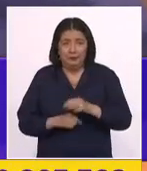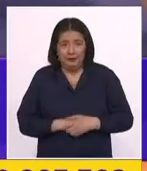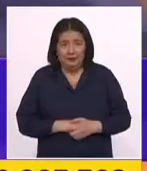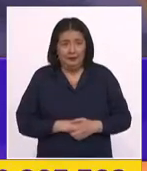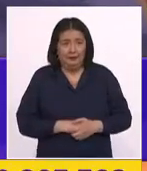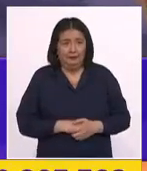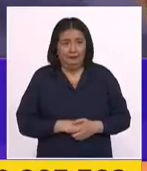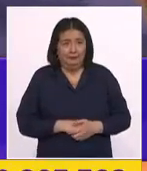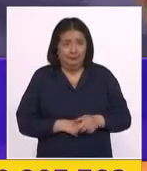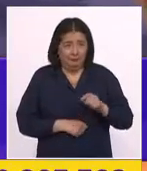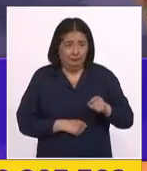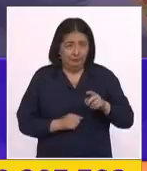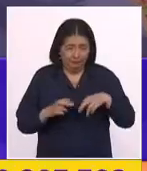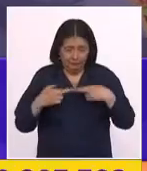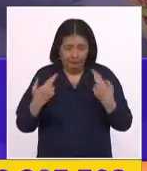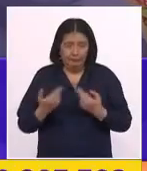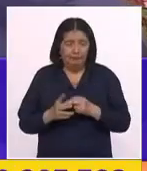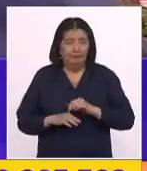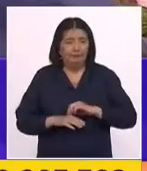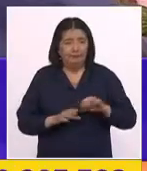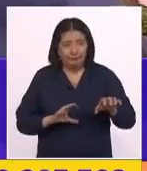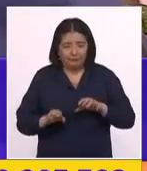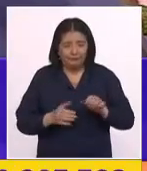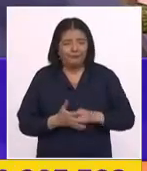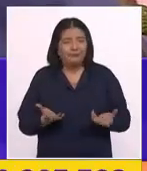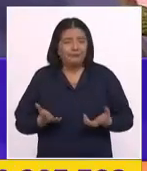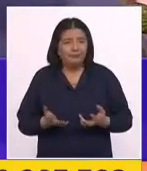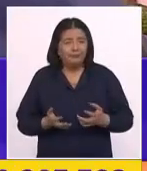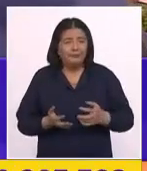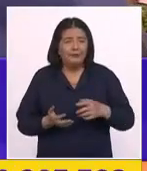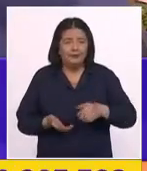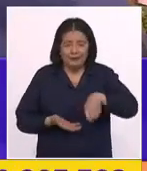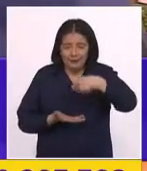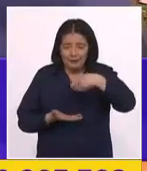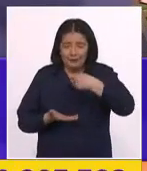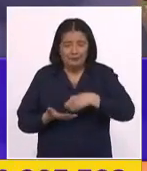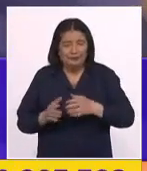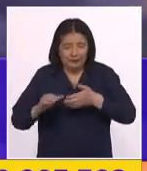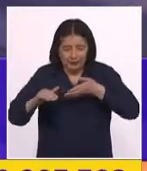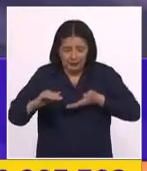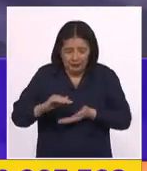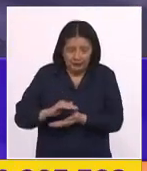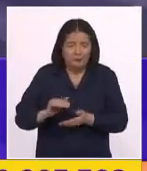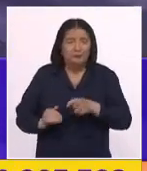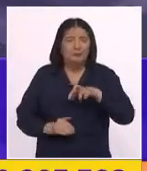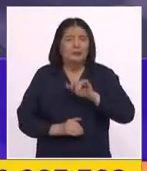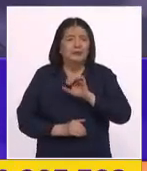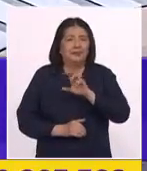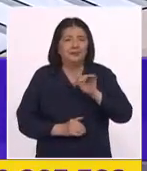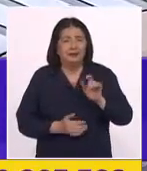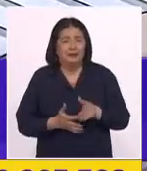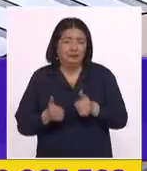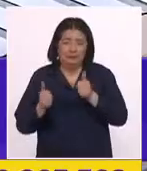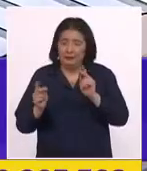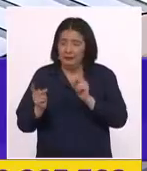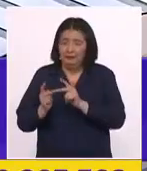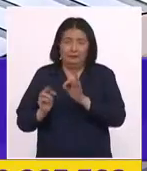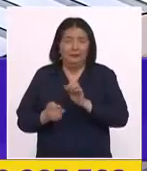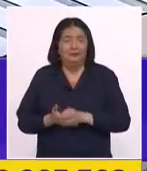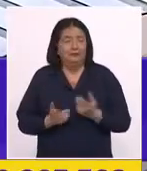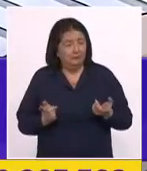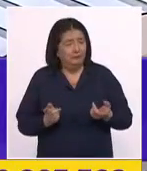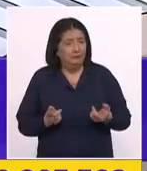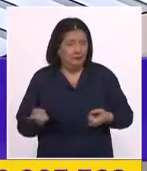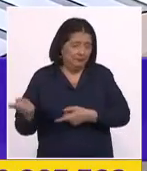ahí nos reunimos y le preparamos pues la pachamanca que le gusta a ella. Perfecto, Kimberly, la verdad que